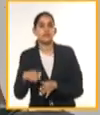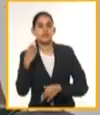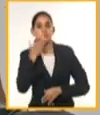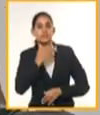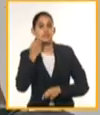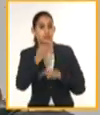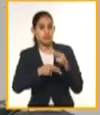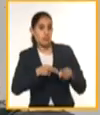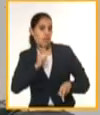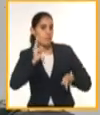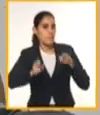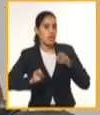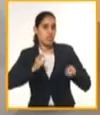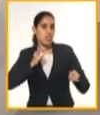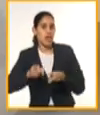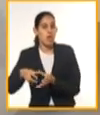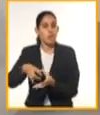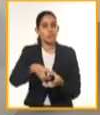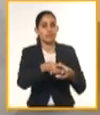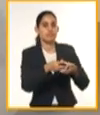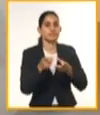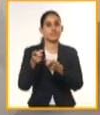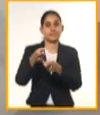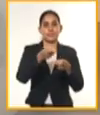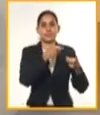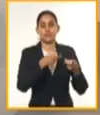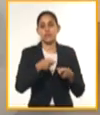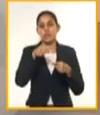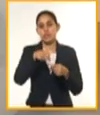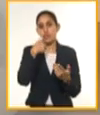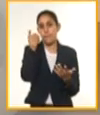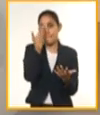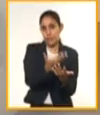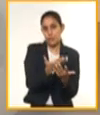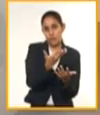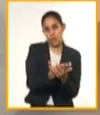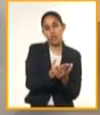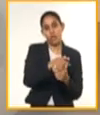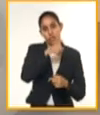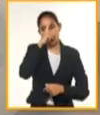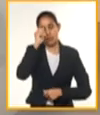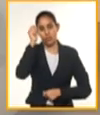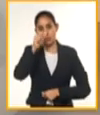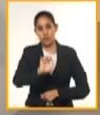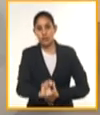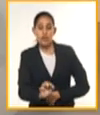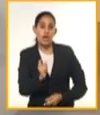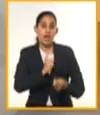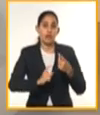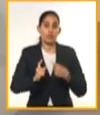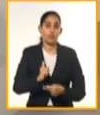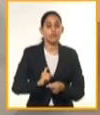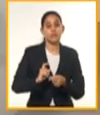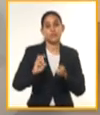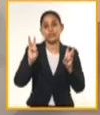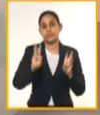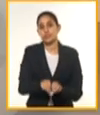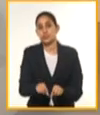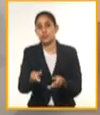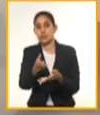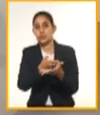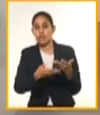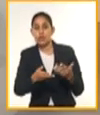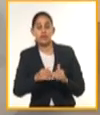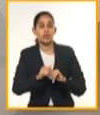esa matanza, Randy, eso está verificado y comprobado. Lo que los medios occidentales lo obvian y además la alta dirección europea no le